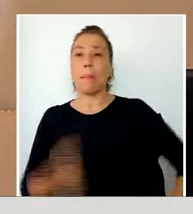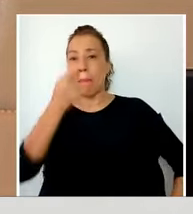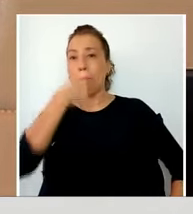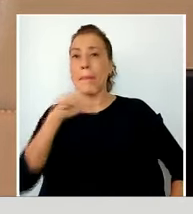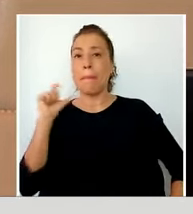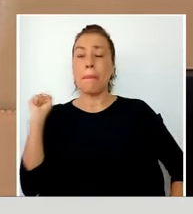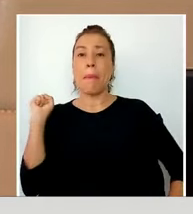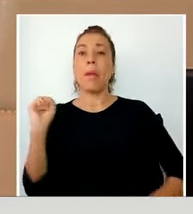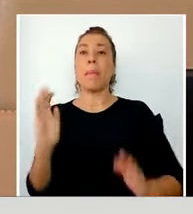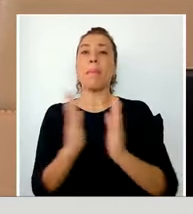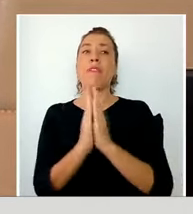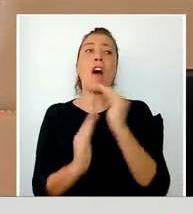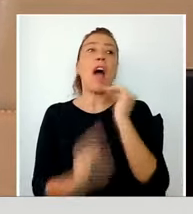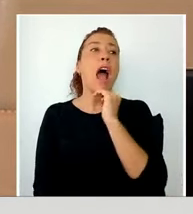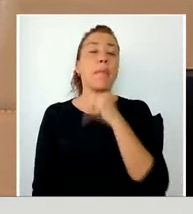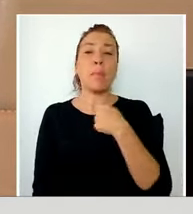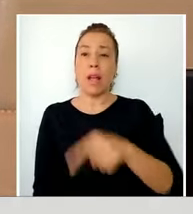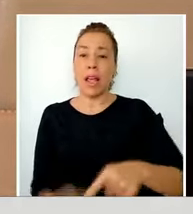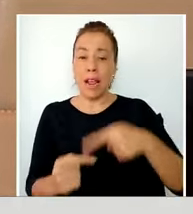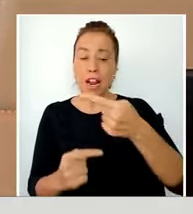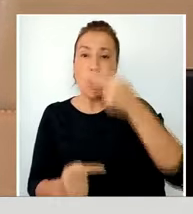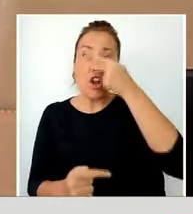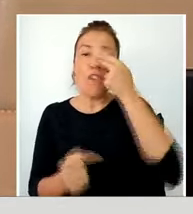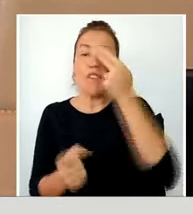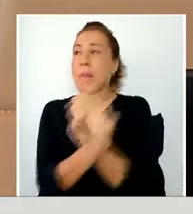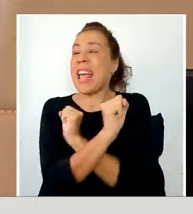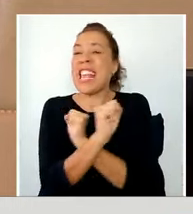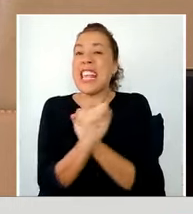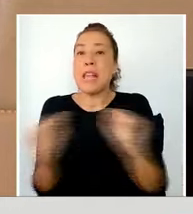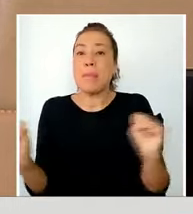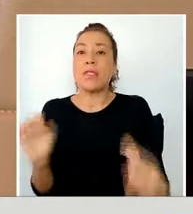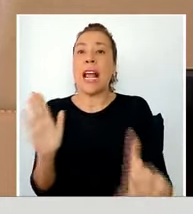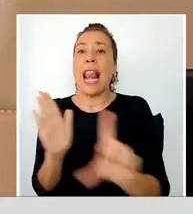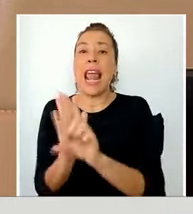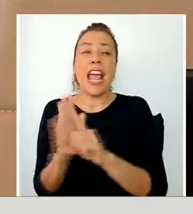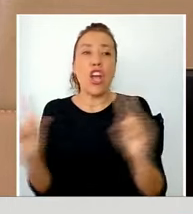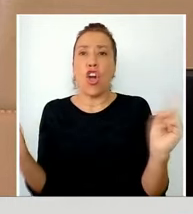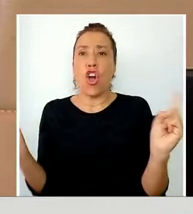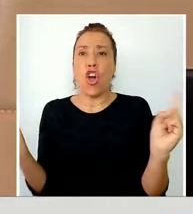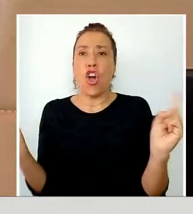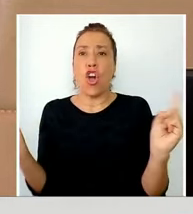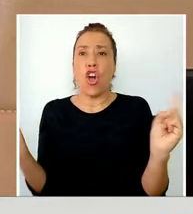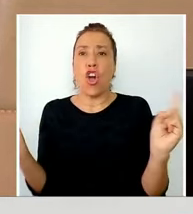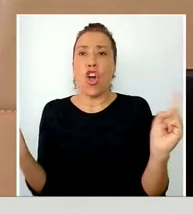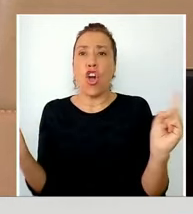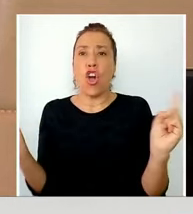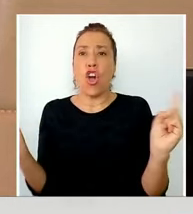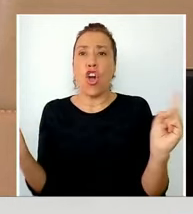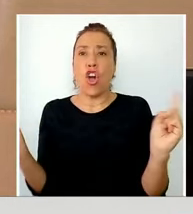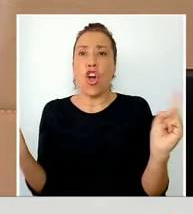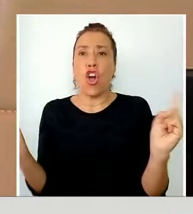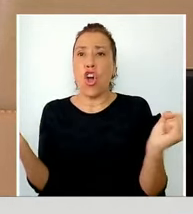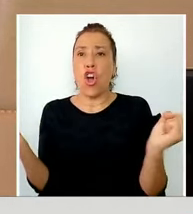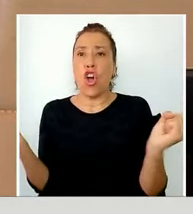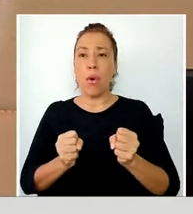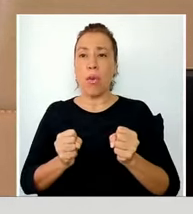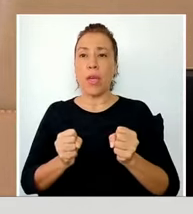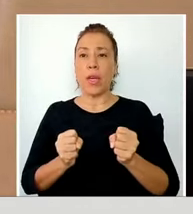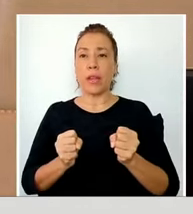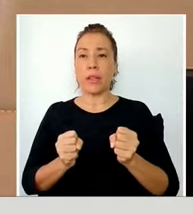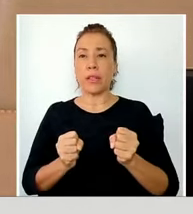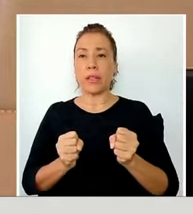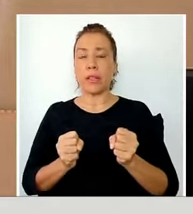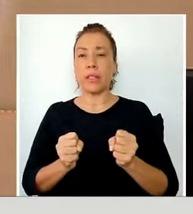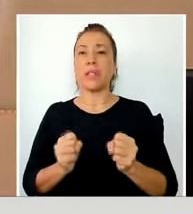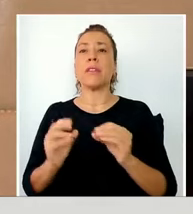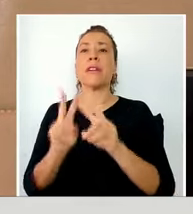porque en noviembre es imposible que haya una ley corta para poder darle una salida al tema de la cisapre